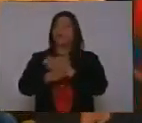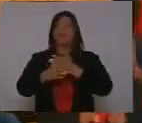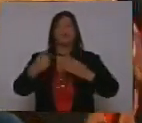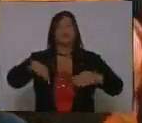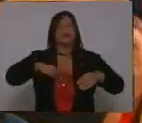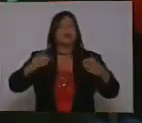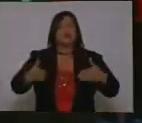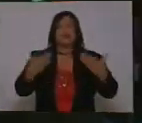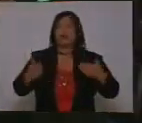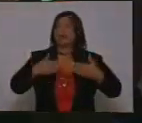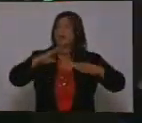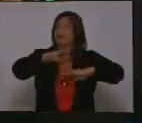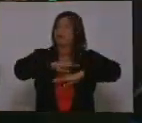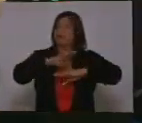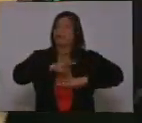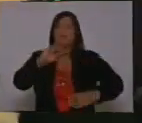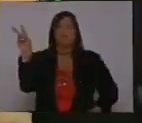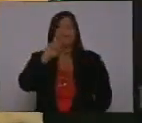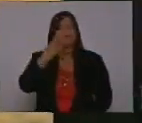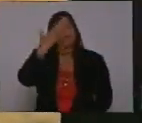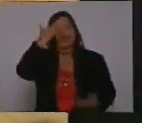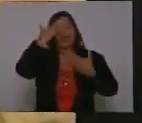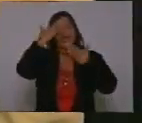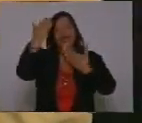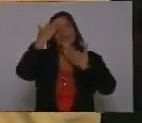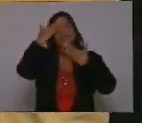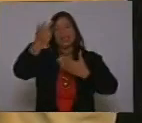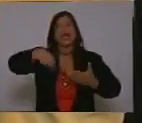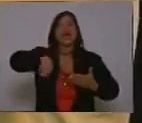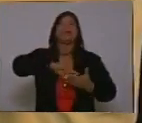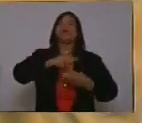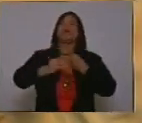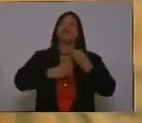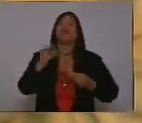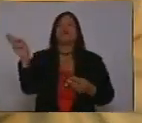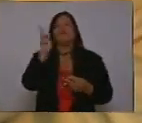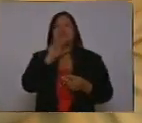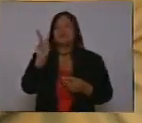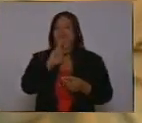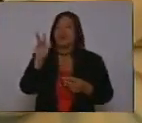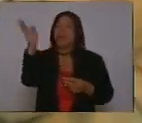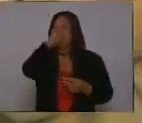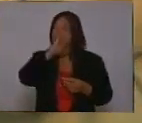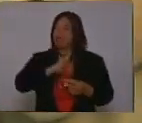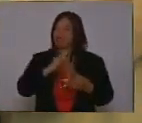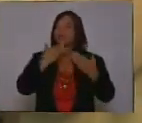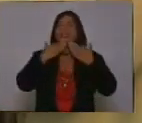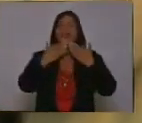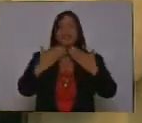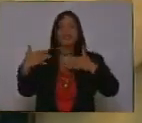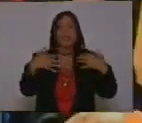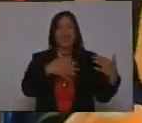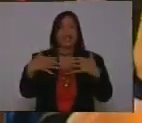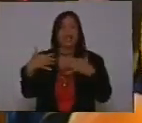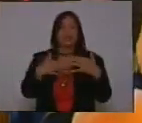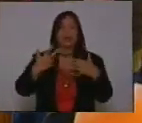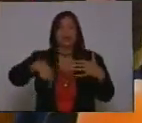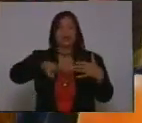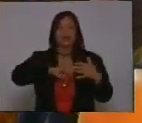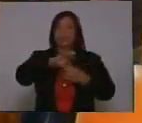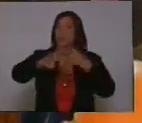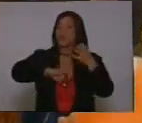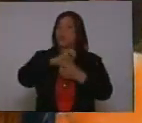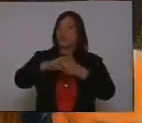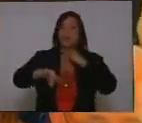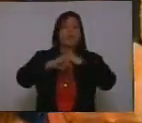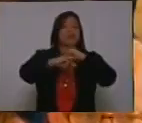muy gratos a Venezuela por tudo que está haciendo por nuestro país. Y vamos luchar, porque nuestros problemas son